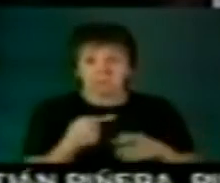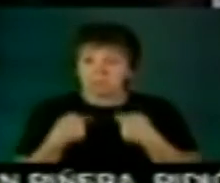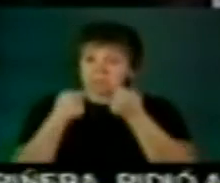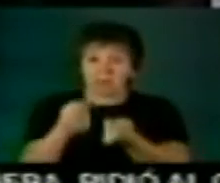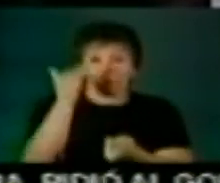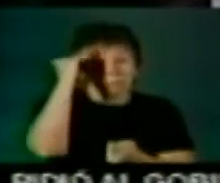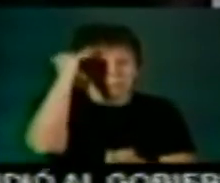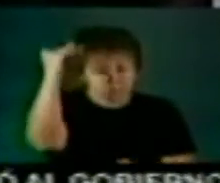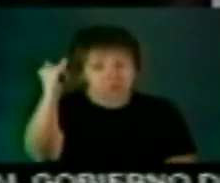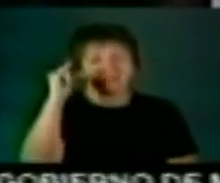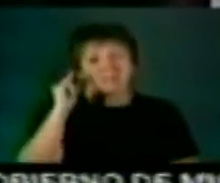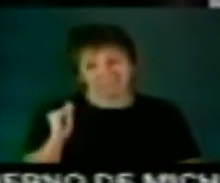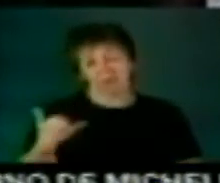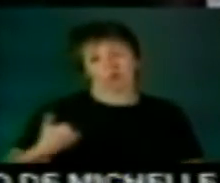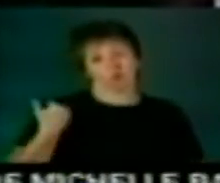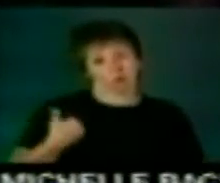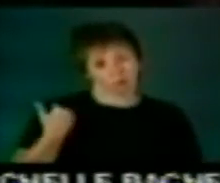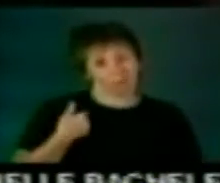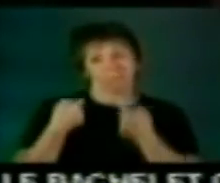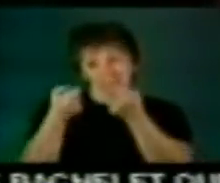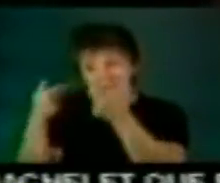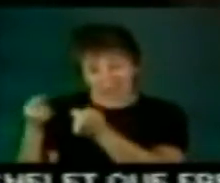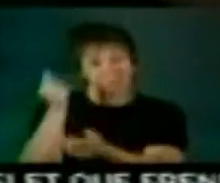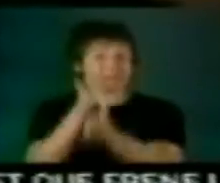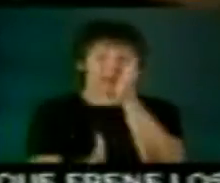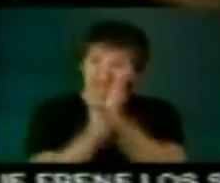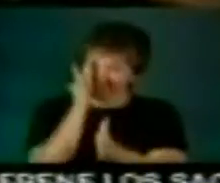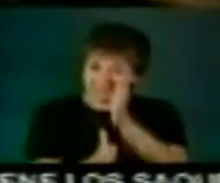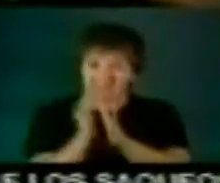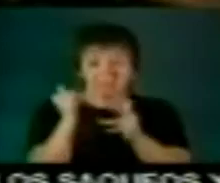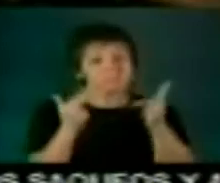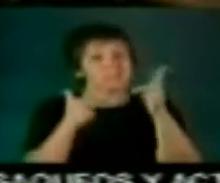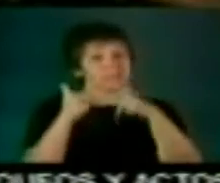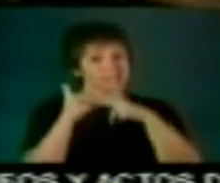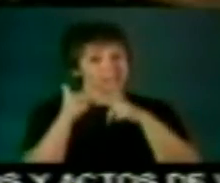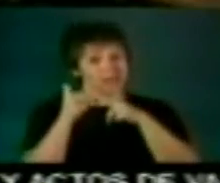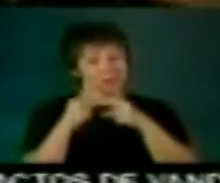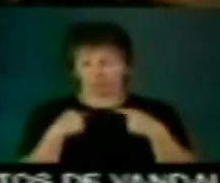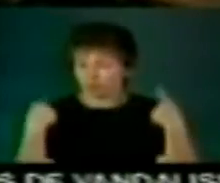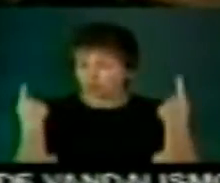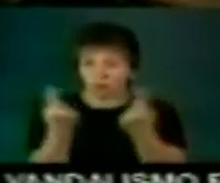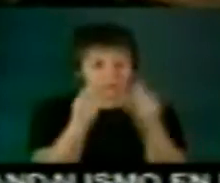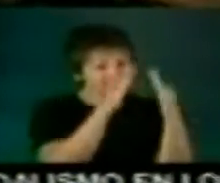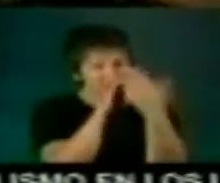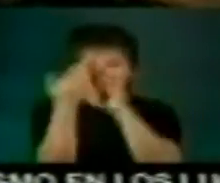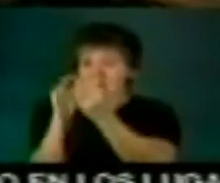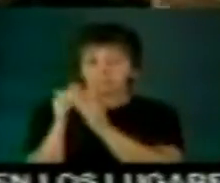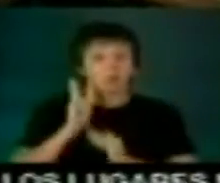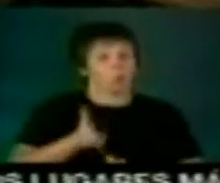profesor, y por conexión a internet a todos los hogares del Uruguay.